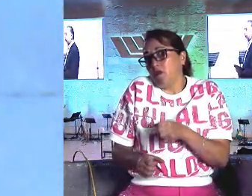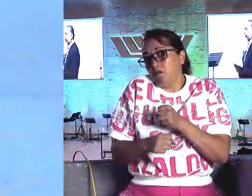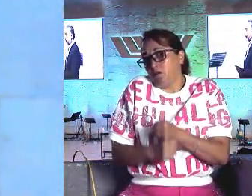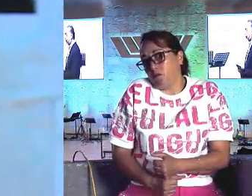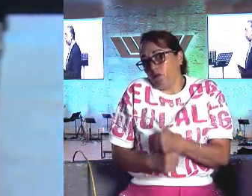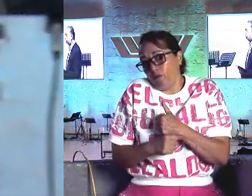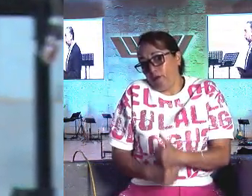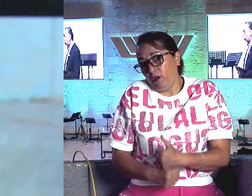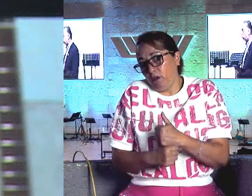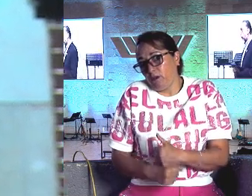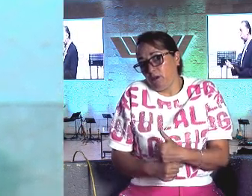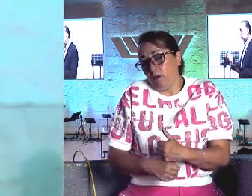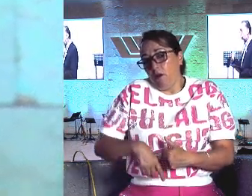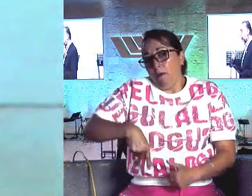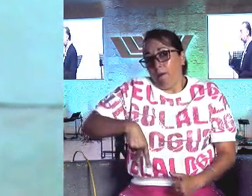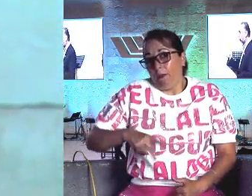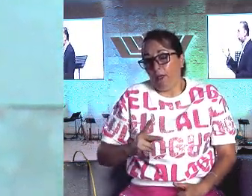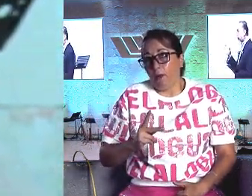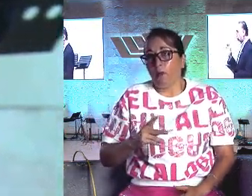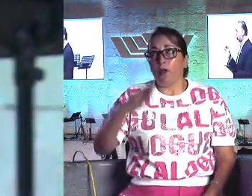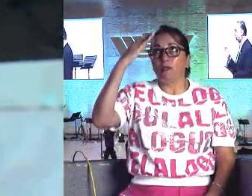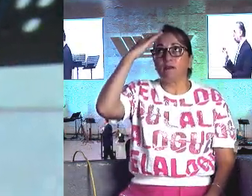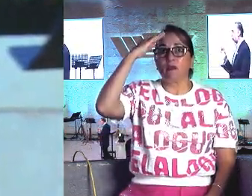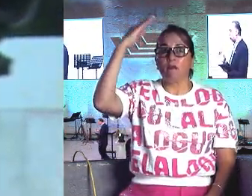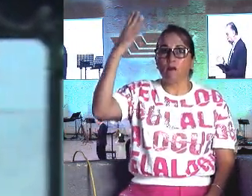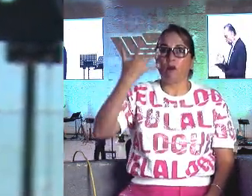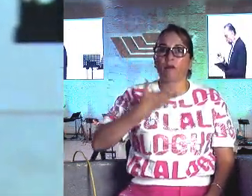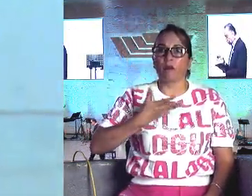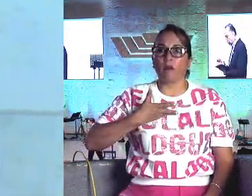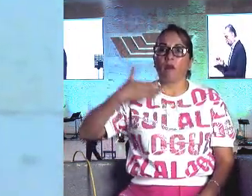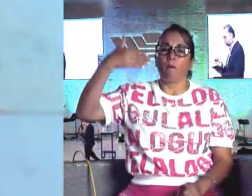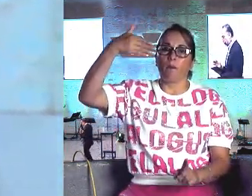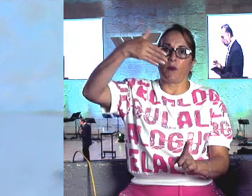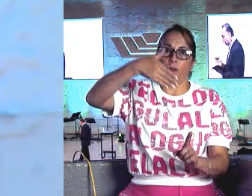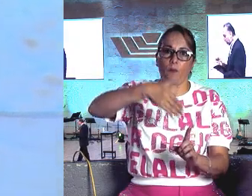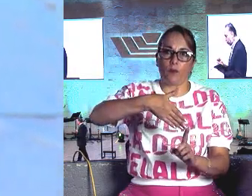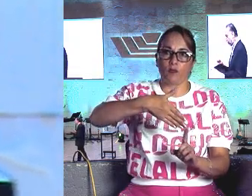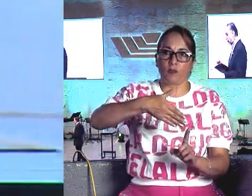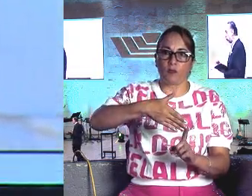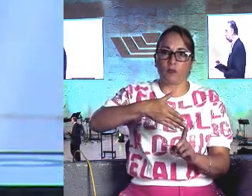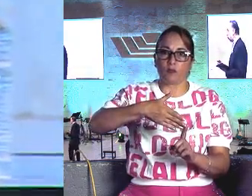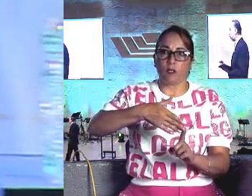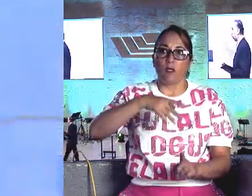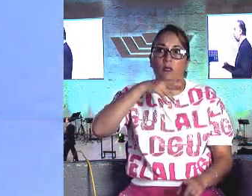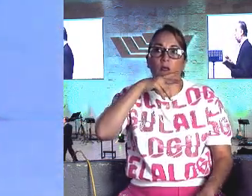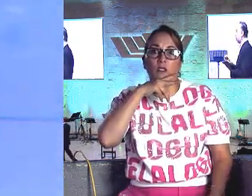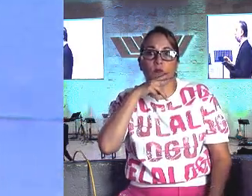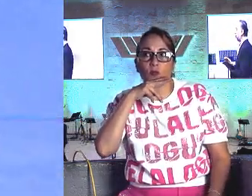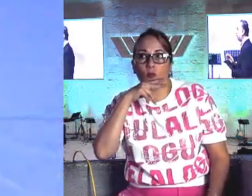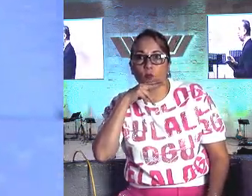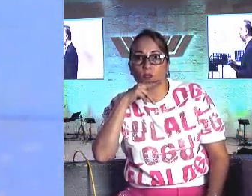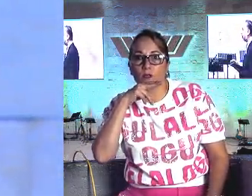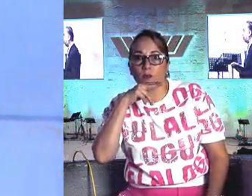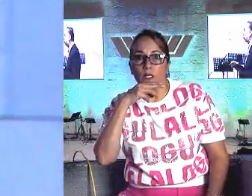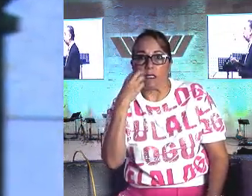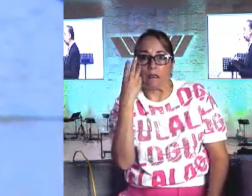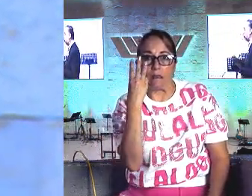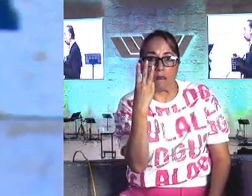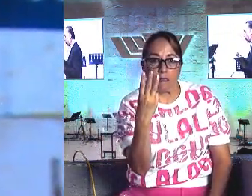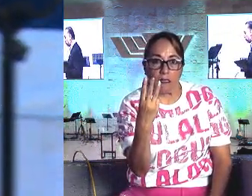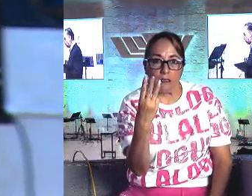que también el Señor tiene propósitos, y dentro de esos propósitos nos enseña que la aflicción puede tener tres tipos